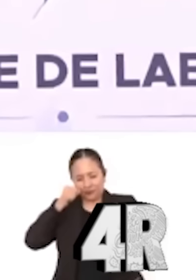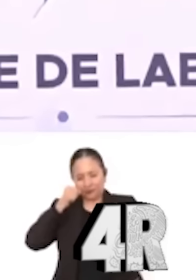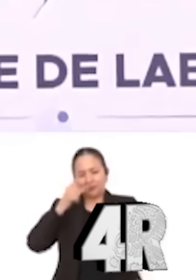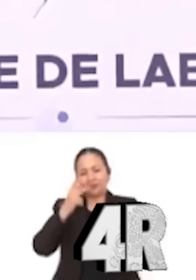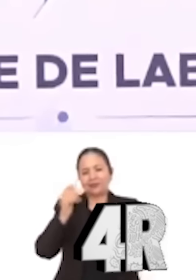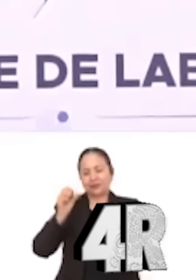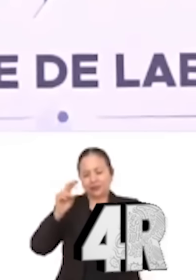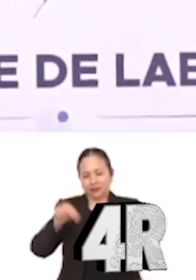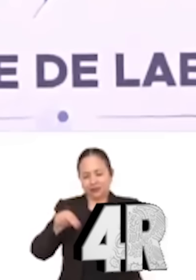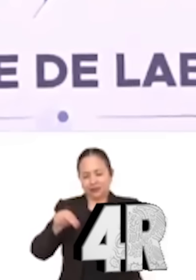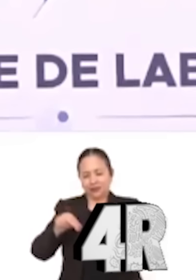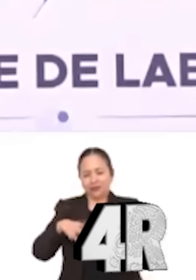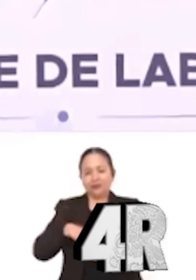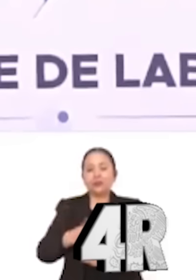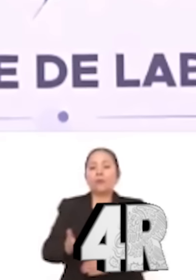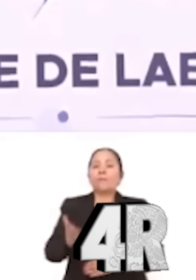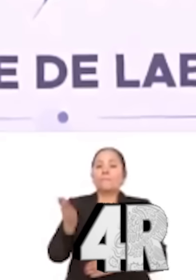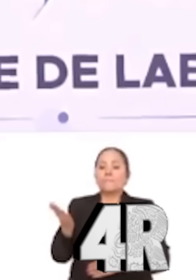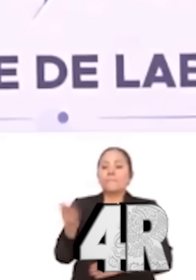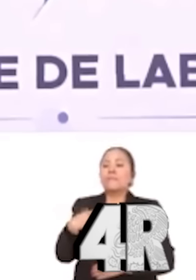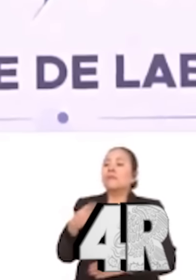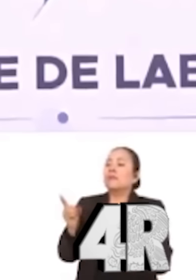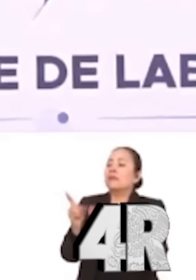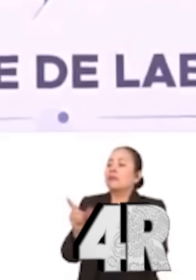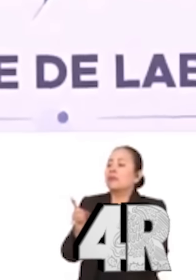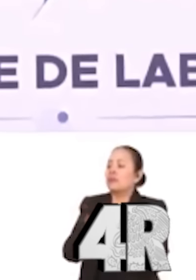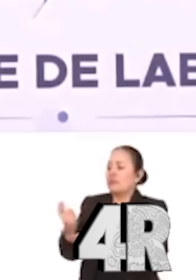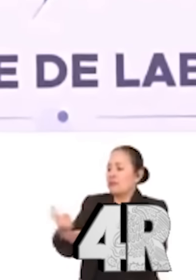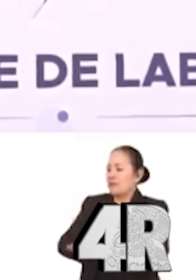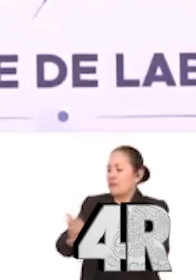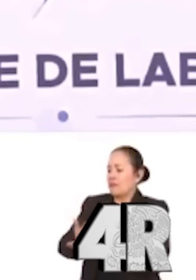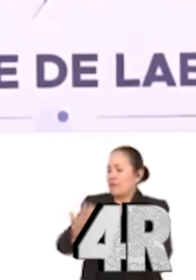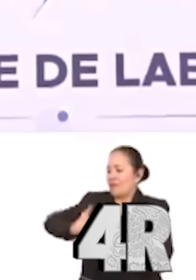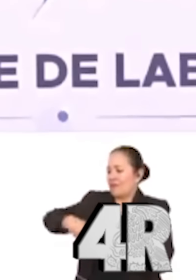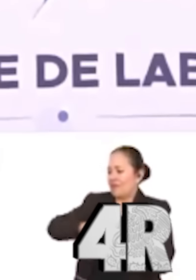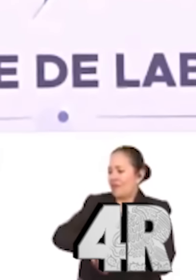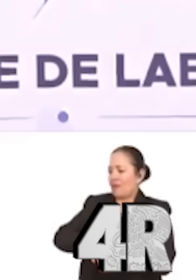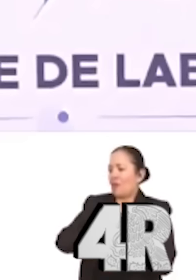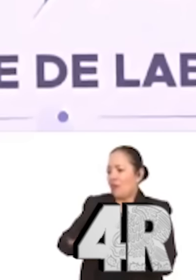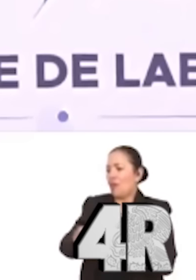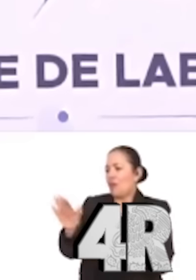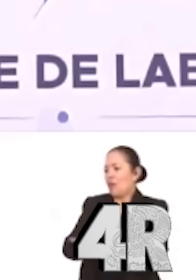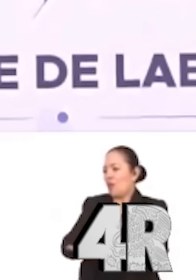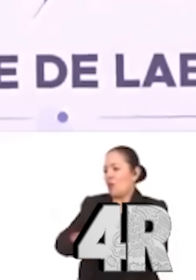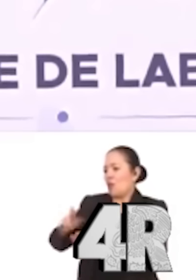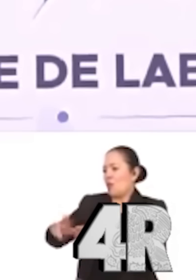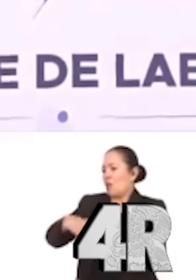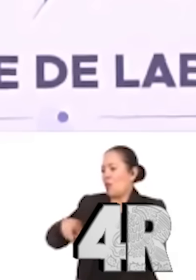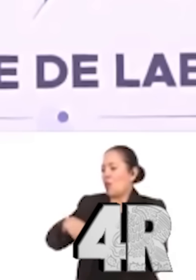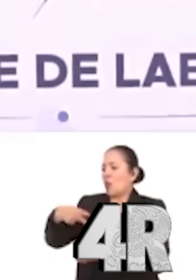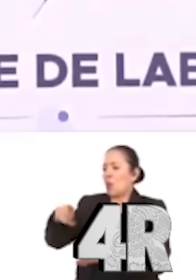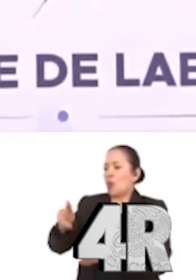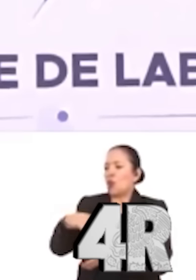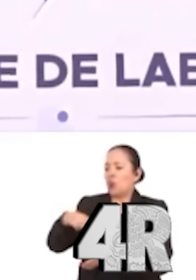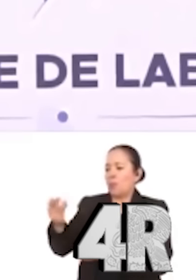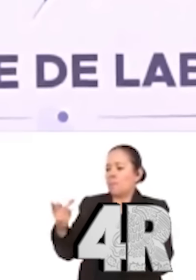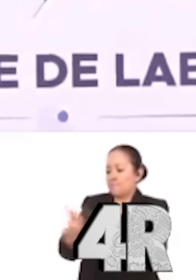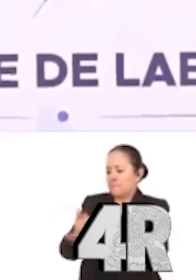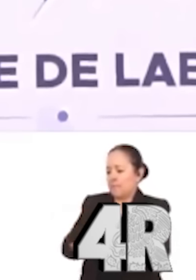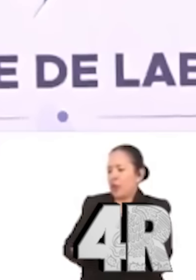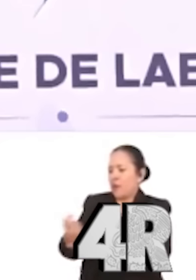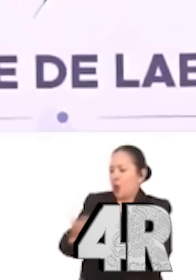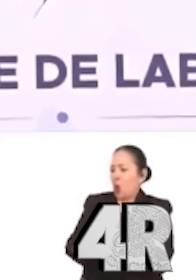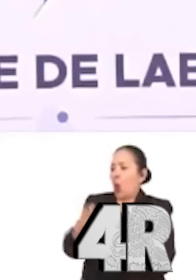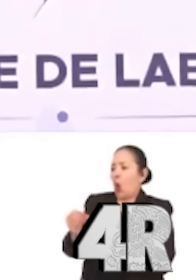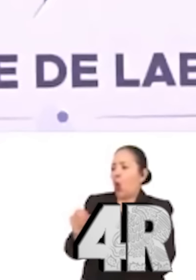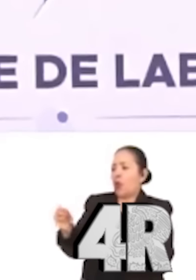de investigación, se les endurecen las penas y ahora vemos cómo es que inclusive se proponen todas estas leyes para ir detrás